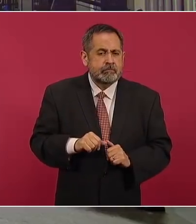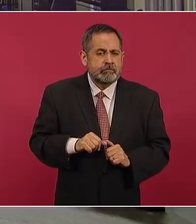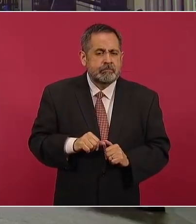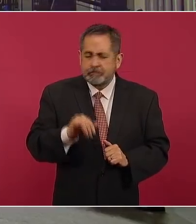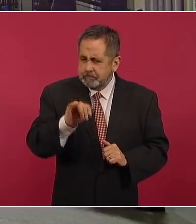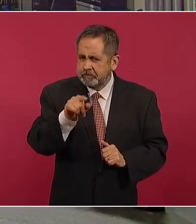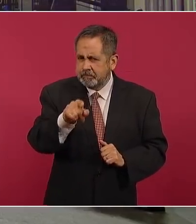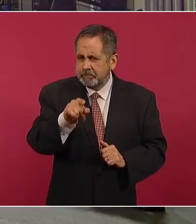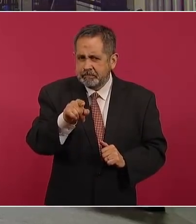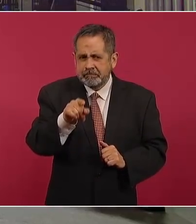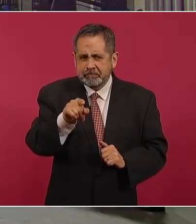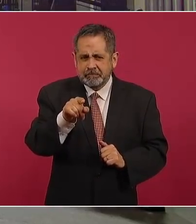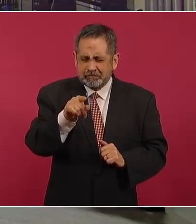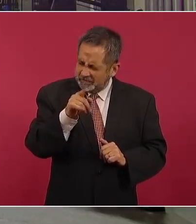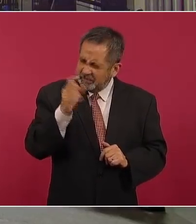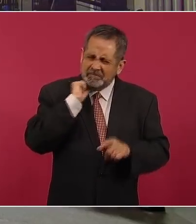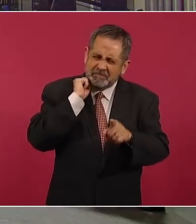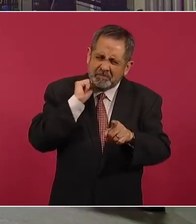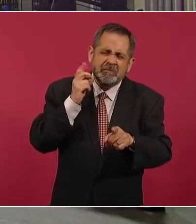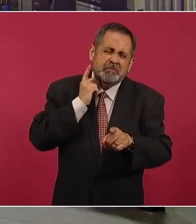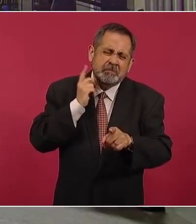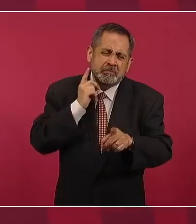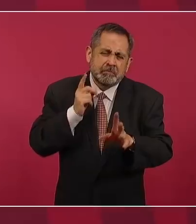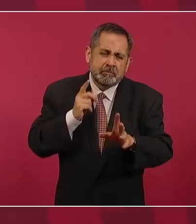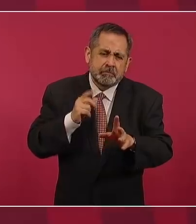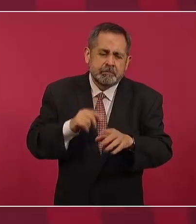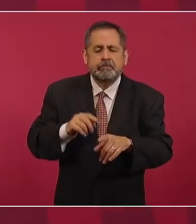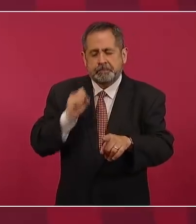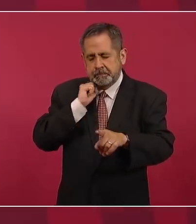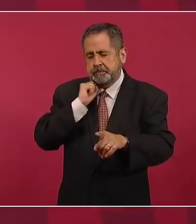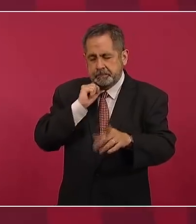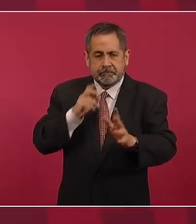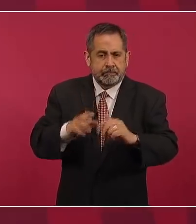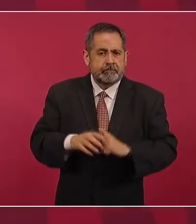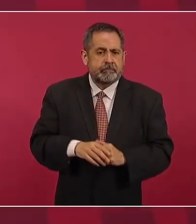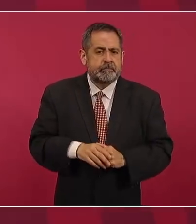¿Sí? ¿Es senador o diputado? Senador. Senador.